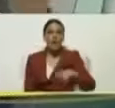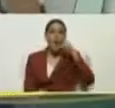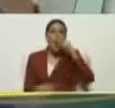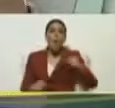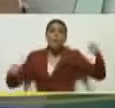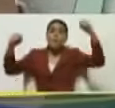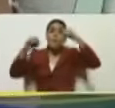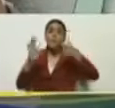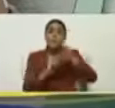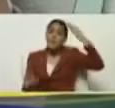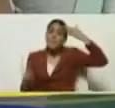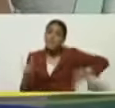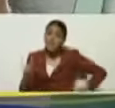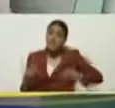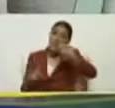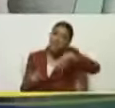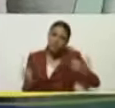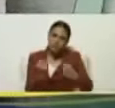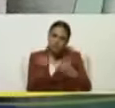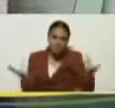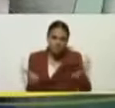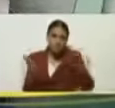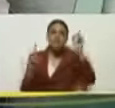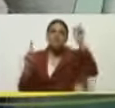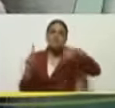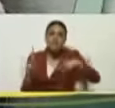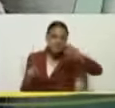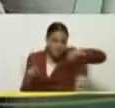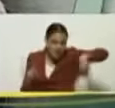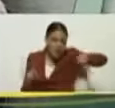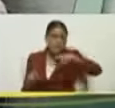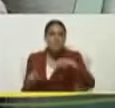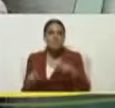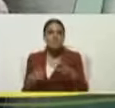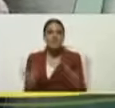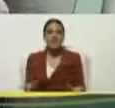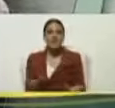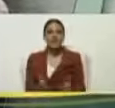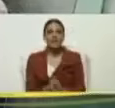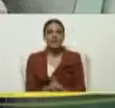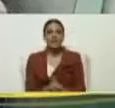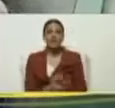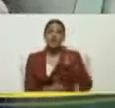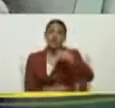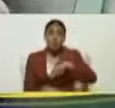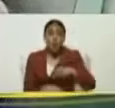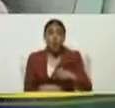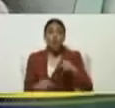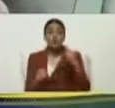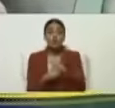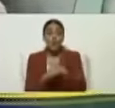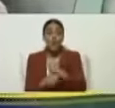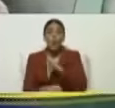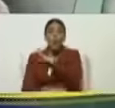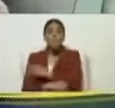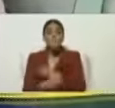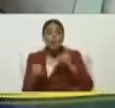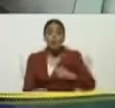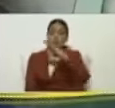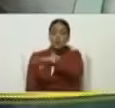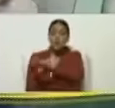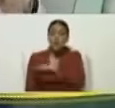miliciano, con el Kalashnikov, con el lanzacohete. Somos poder social, político,